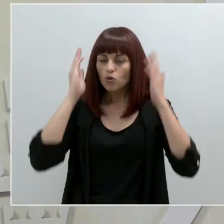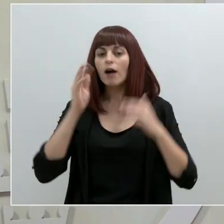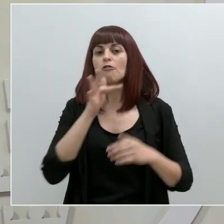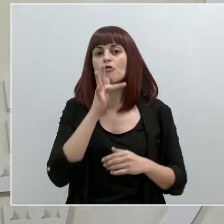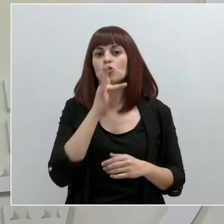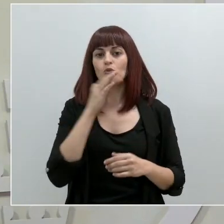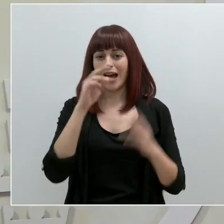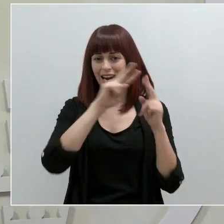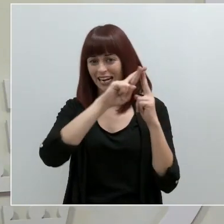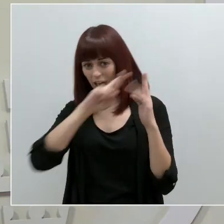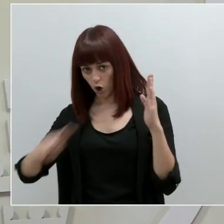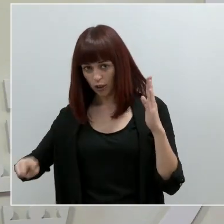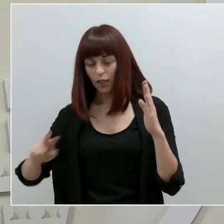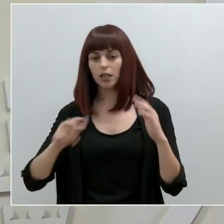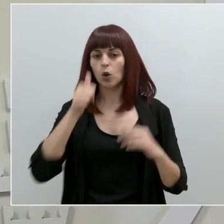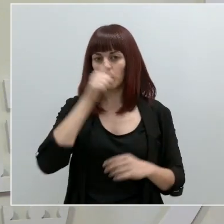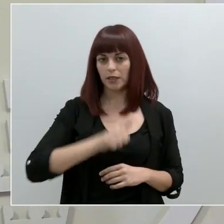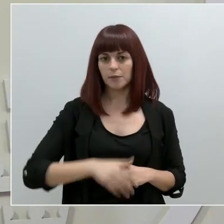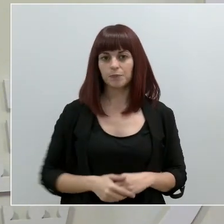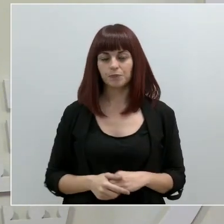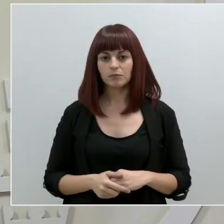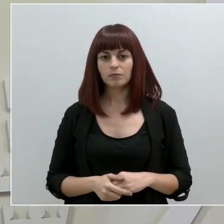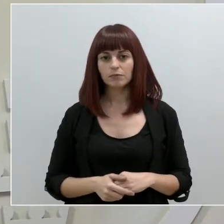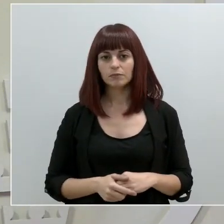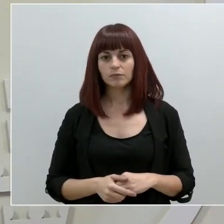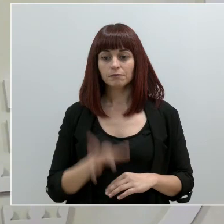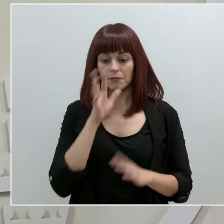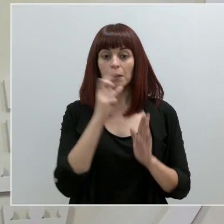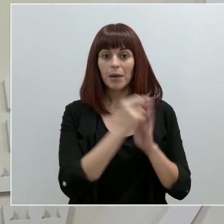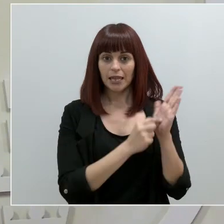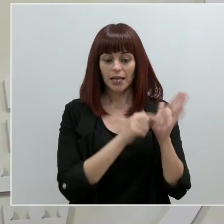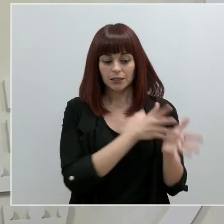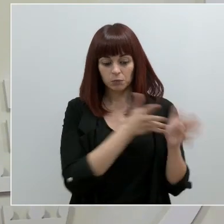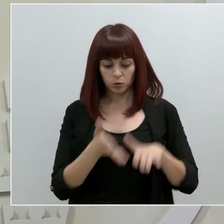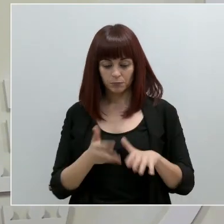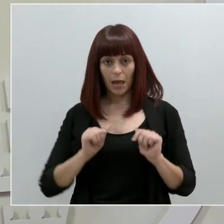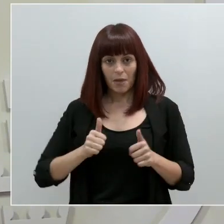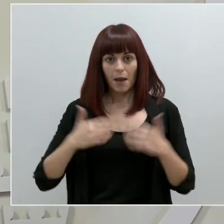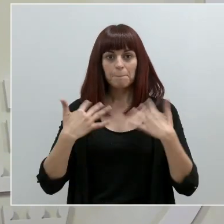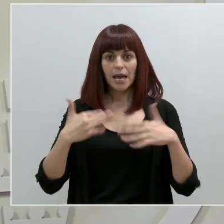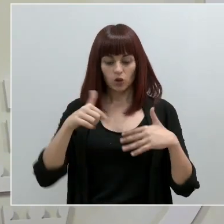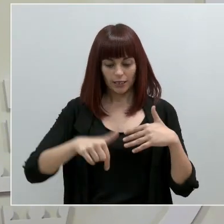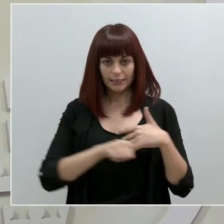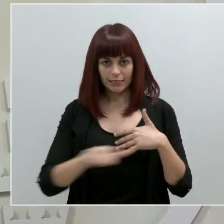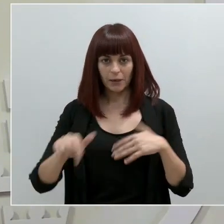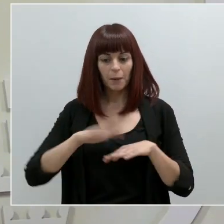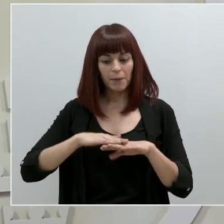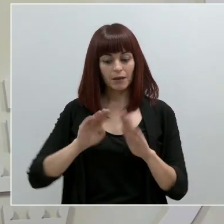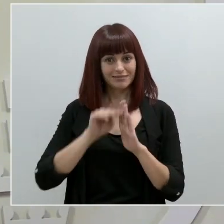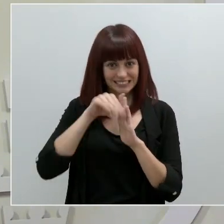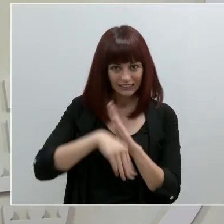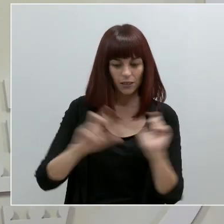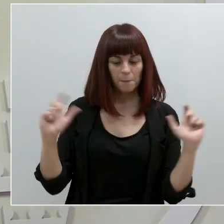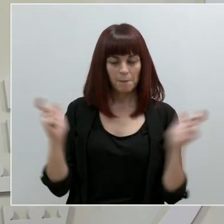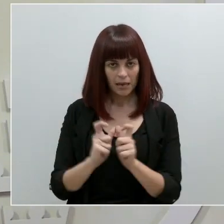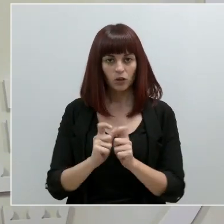Caravaca, Ricote y Jumilla. Articulamos nuevas medidas que entrarán en vigor este miércoles con el objeto de seguir descendiendo el número de